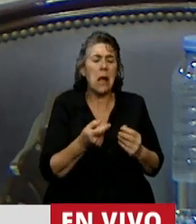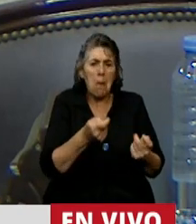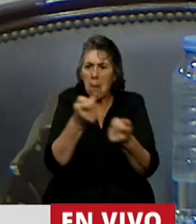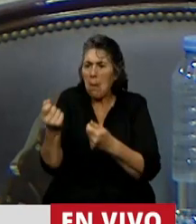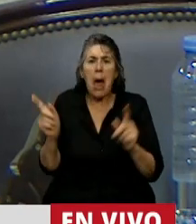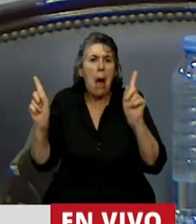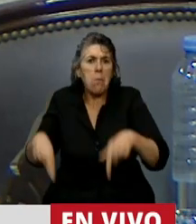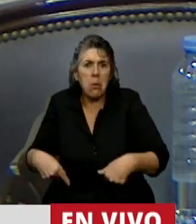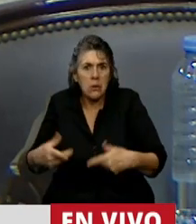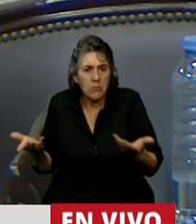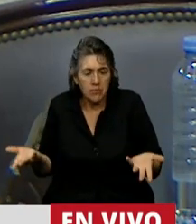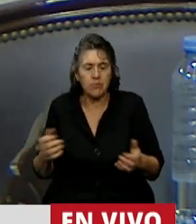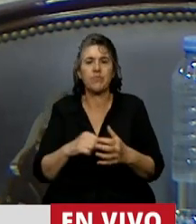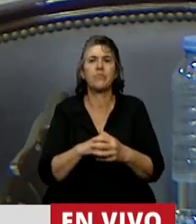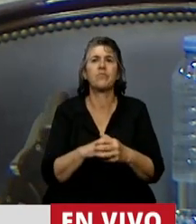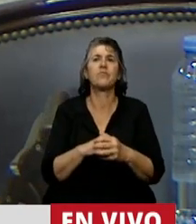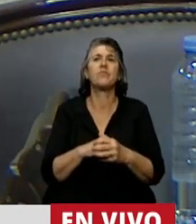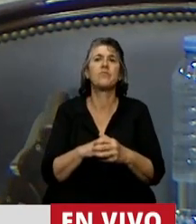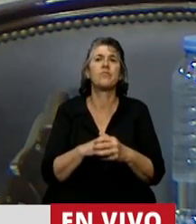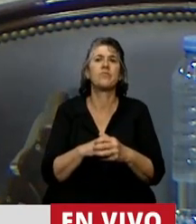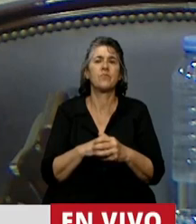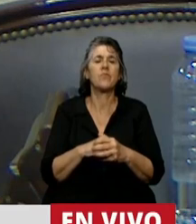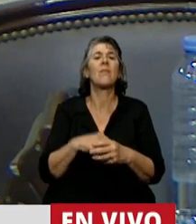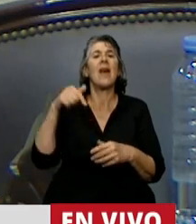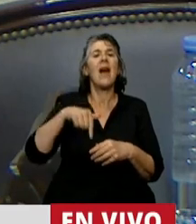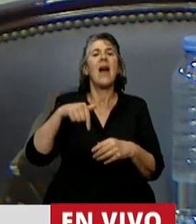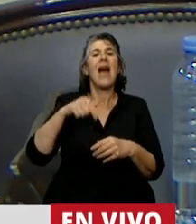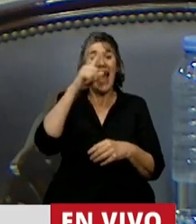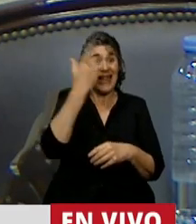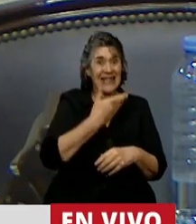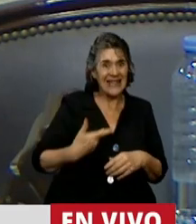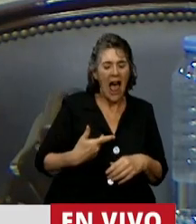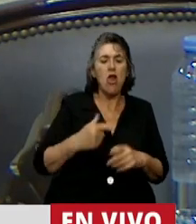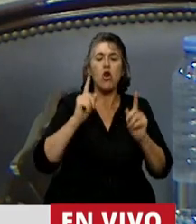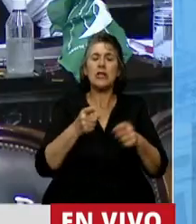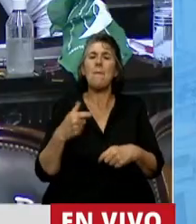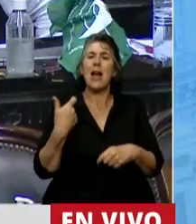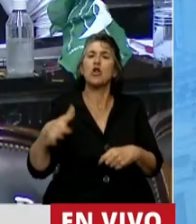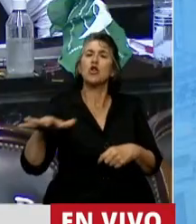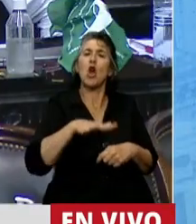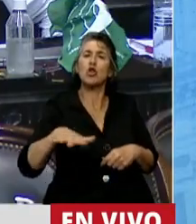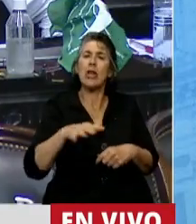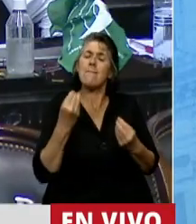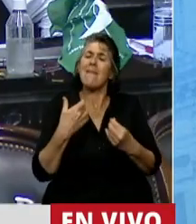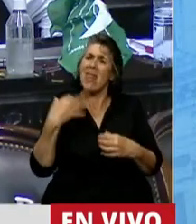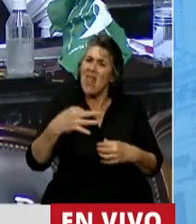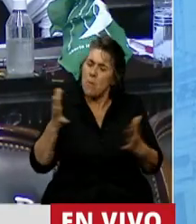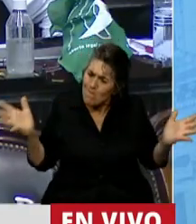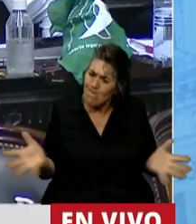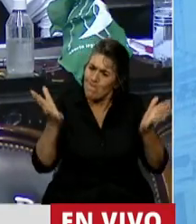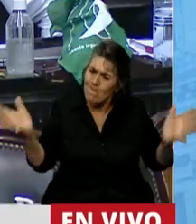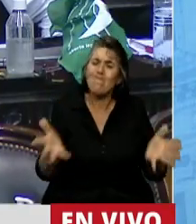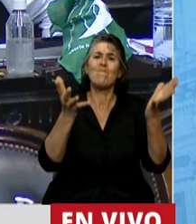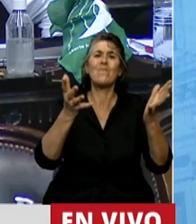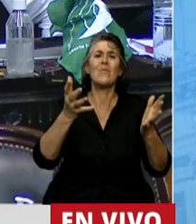Tercero, la urgencia de resarcirnos como Estado, como sociedad, impulsando la ESI en todas las